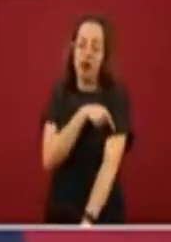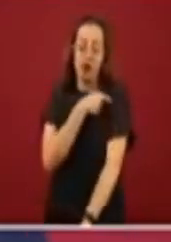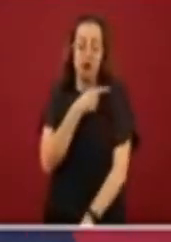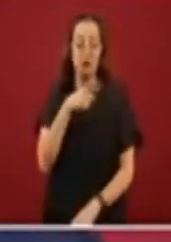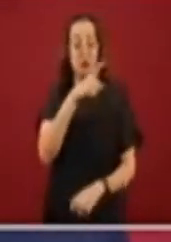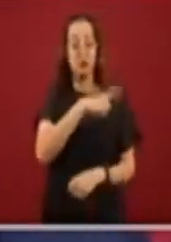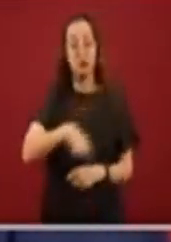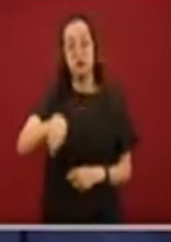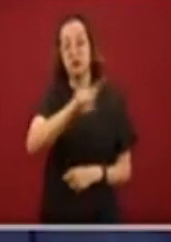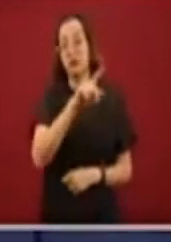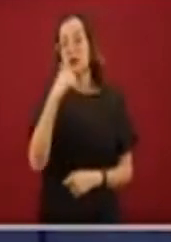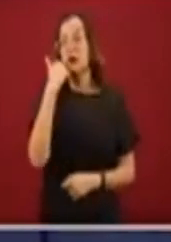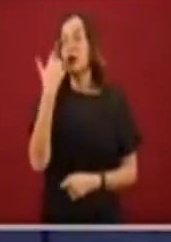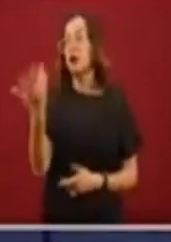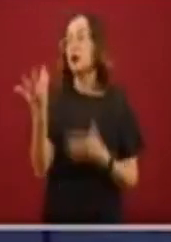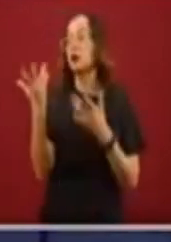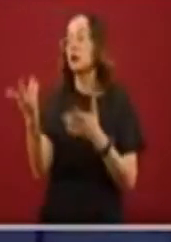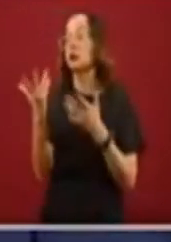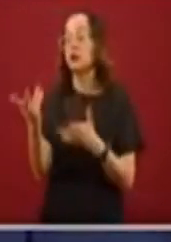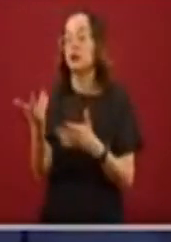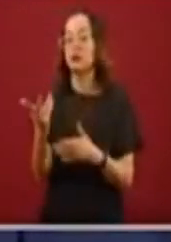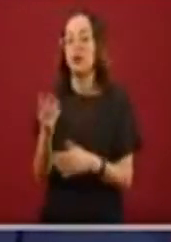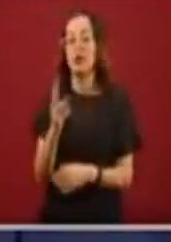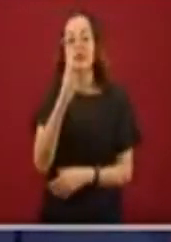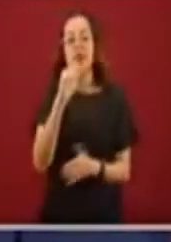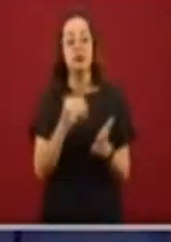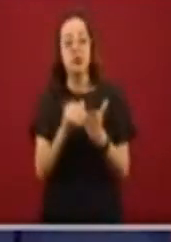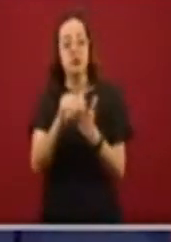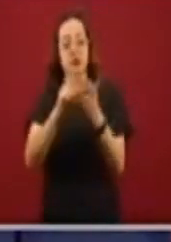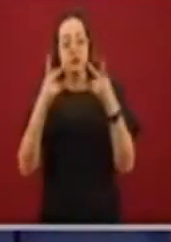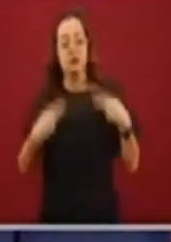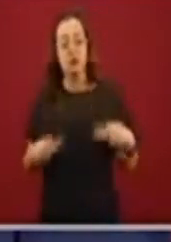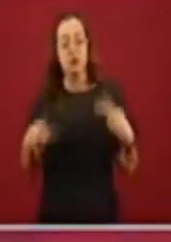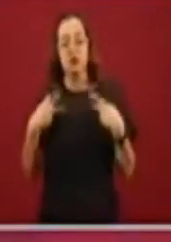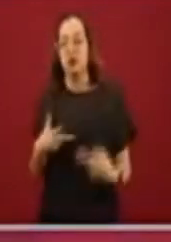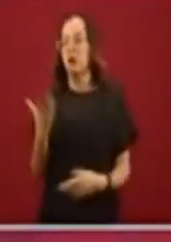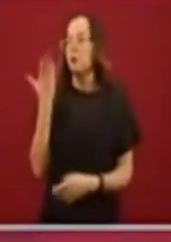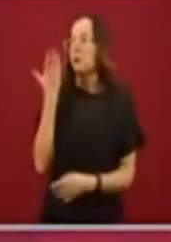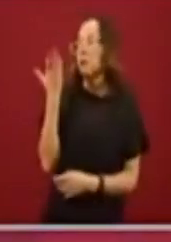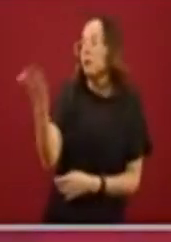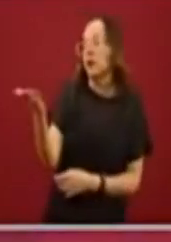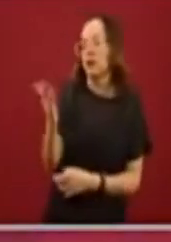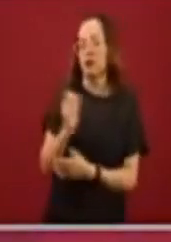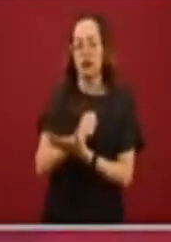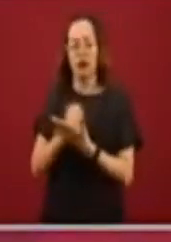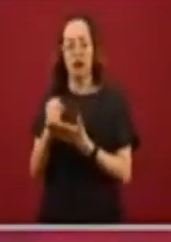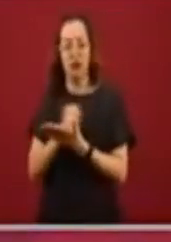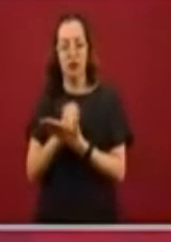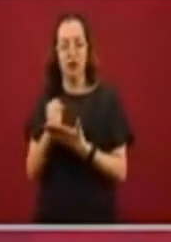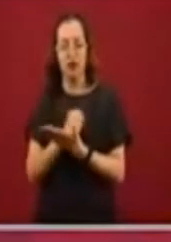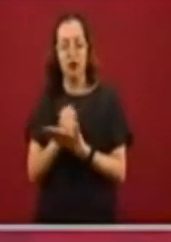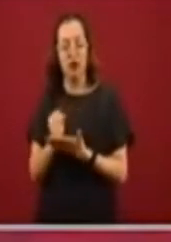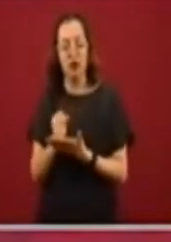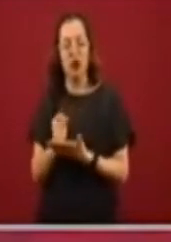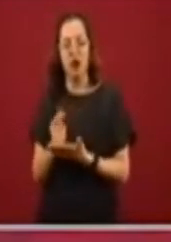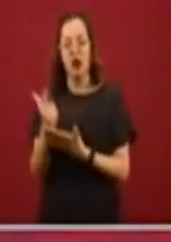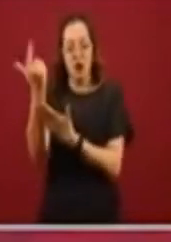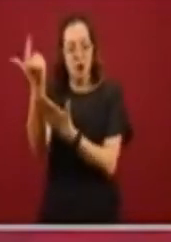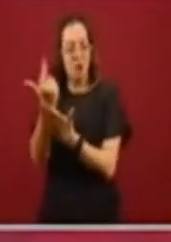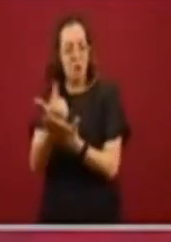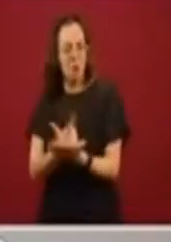notorias, requeridas, alrededor de 3 millones de solicitantes. Ya que tenemos ahí